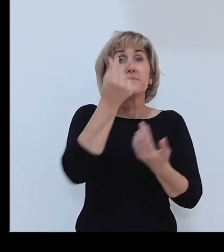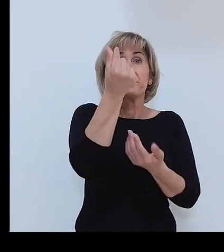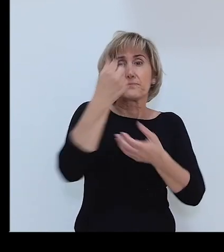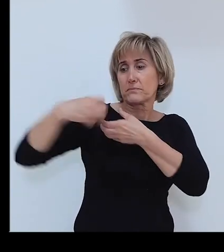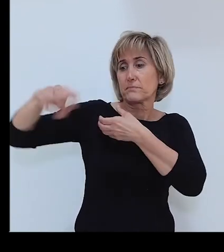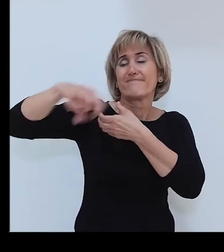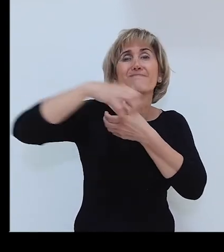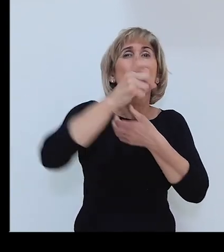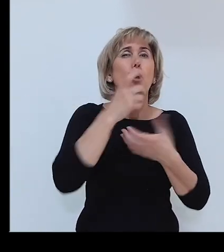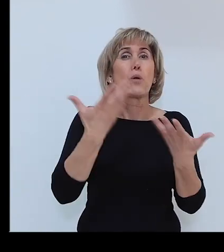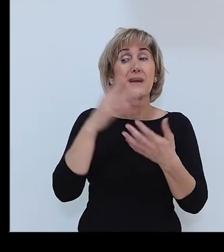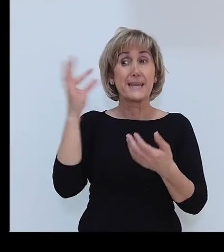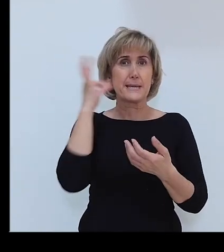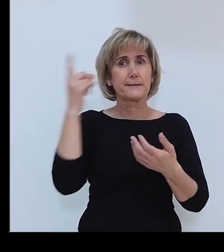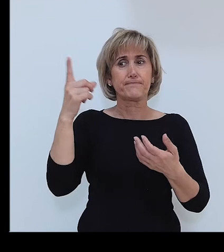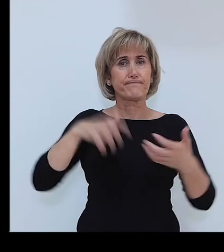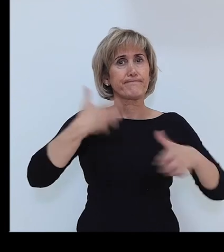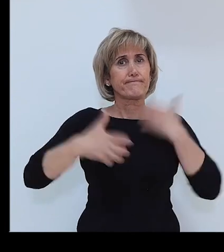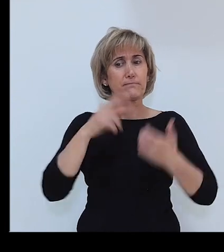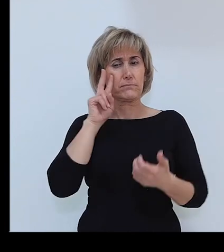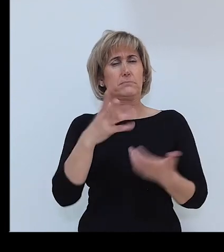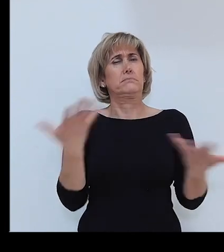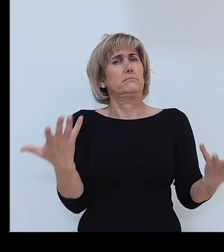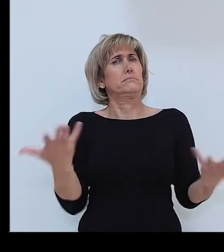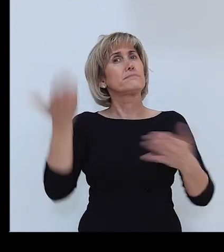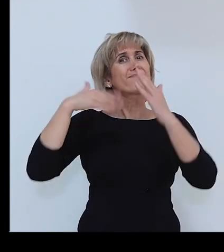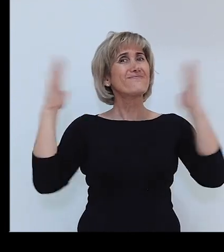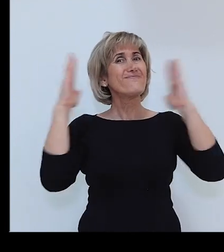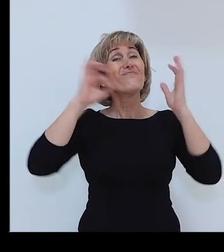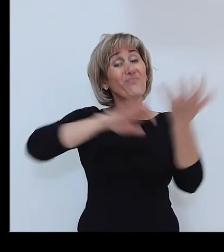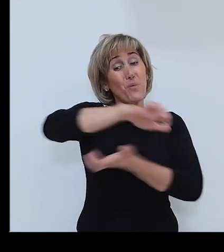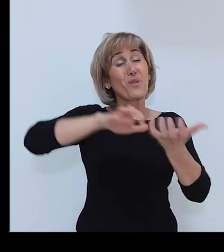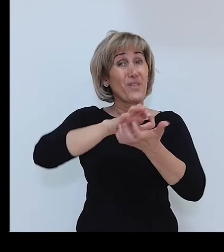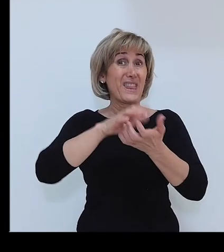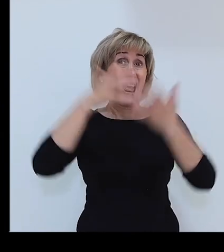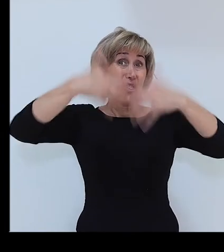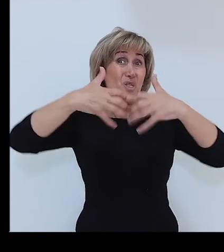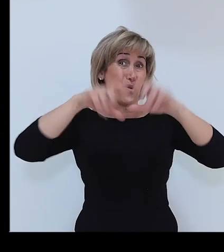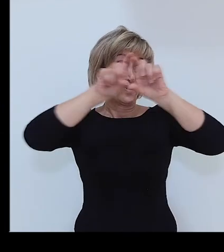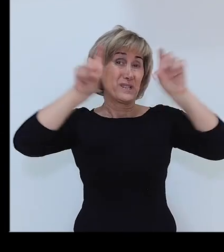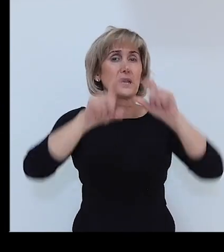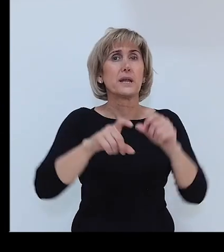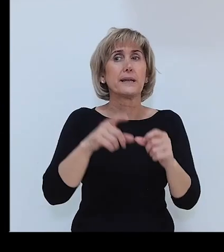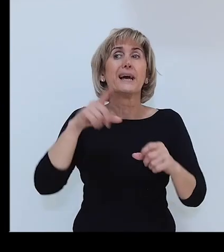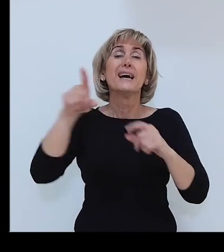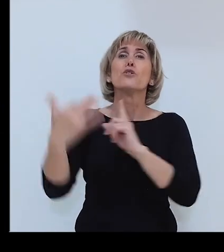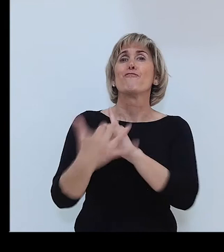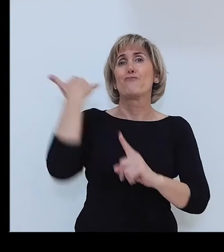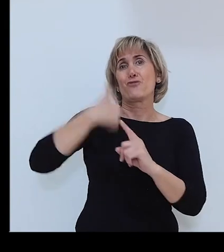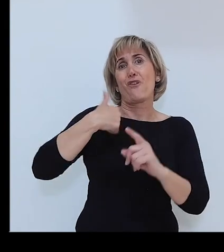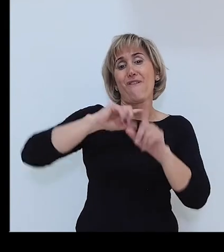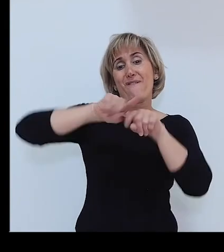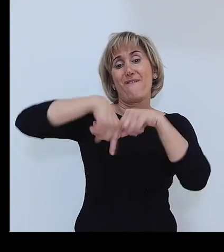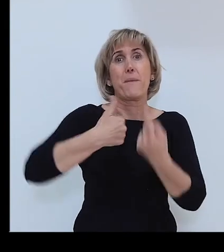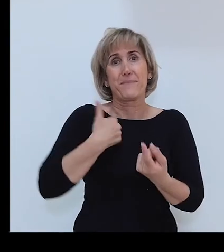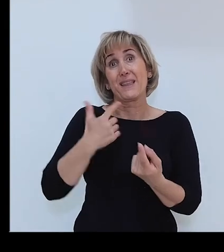Especialmente en América y de la redistribución de la riqueza, que yo creo que eso a ella le tocó mucho en relación a lo que pasó de la revolución industrial y